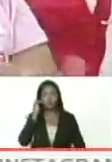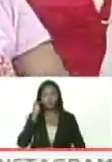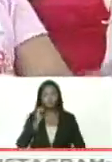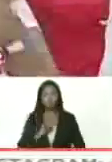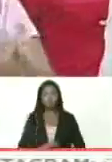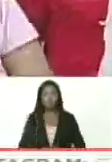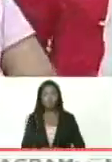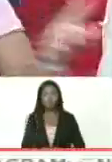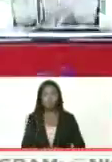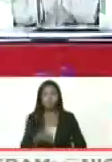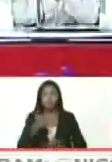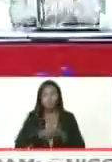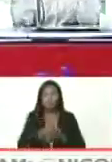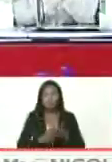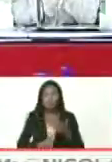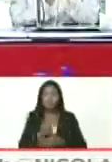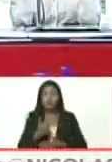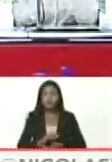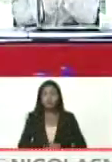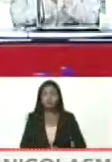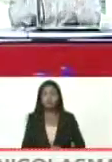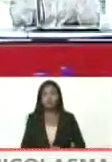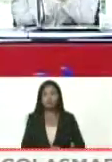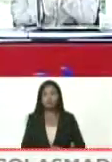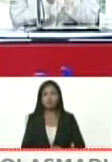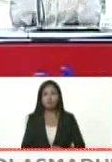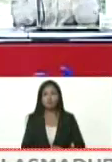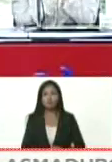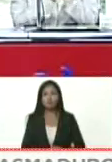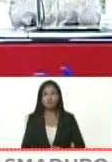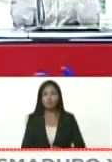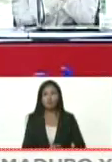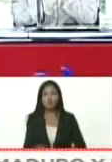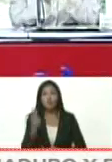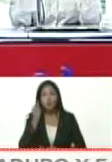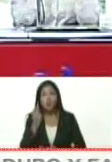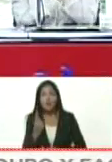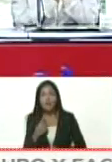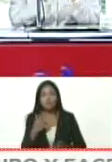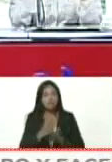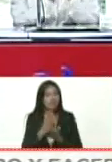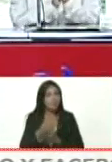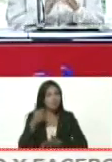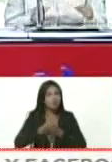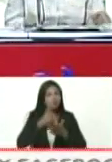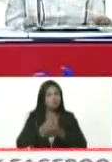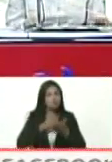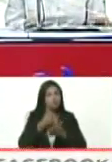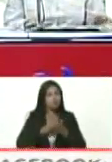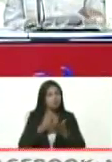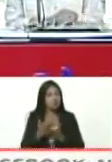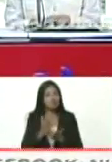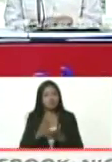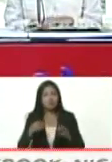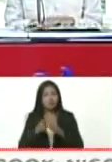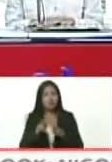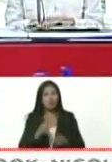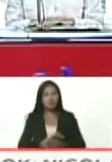Siempre combativa. La voz de la mujer. Siempre combativa.